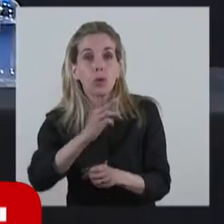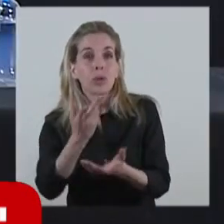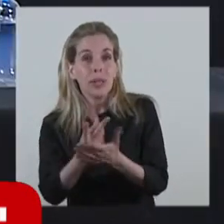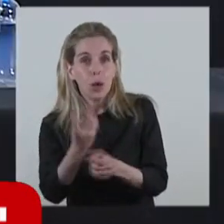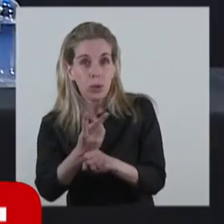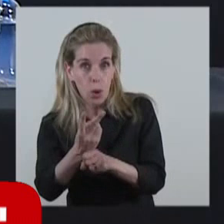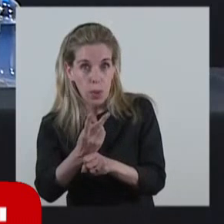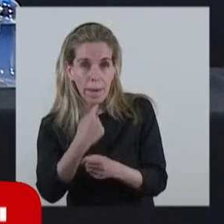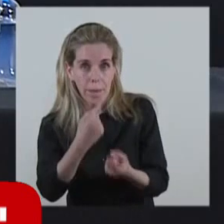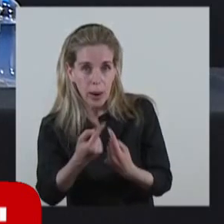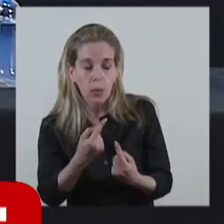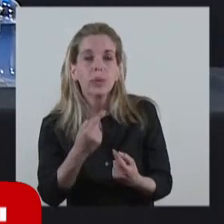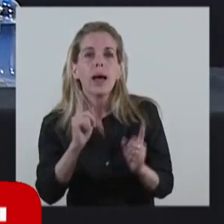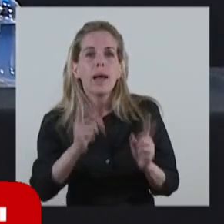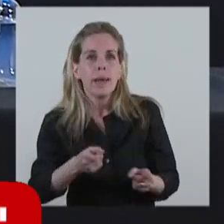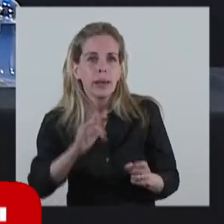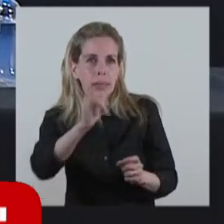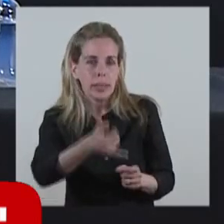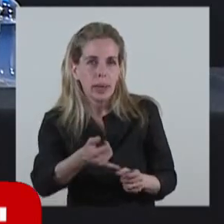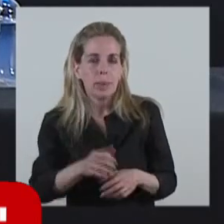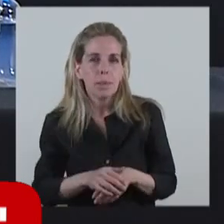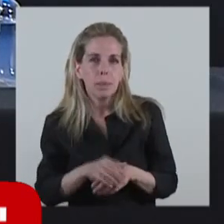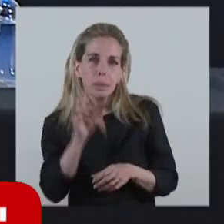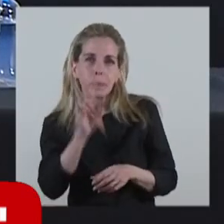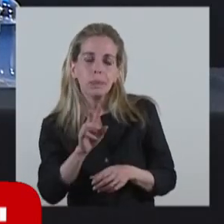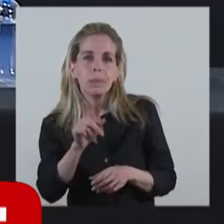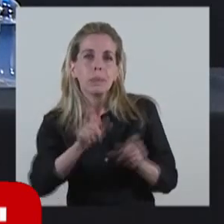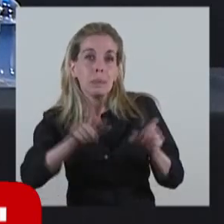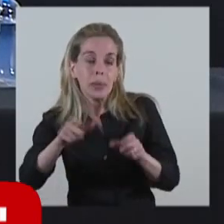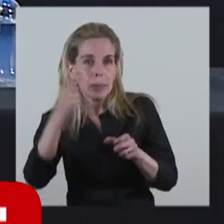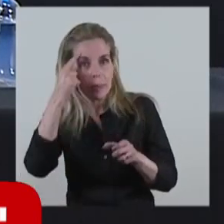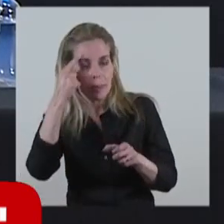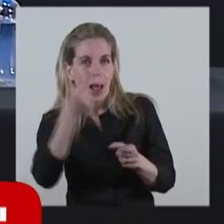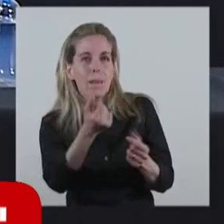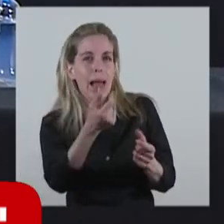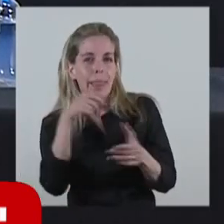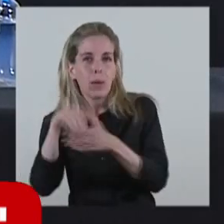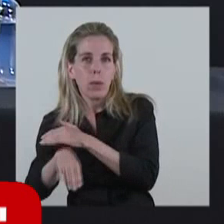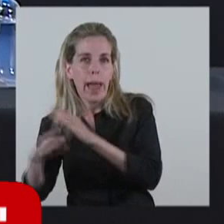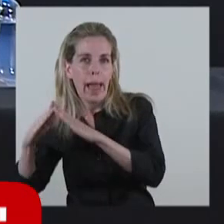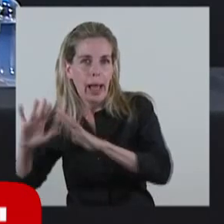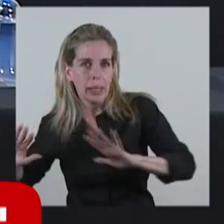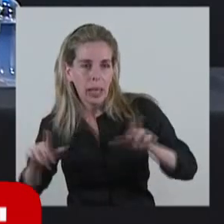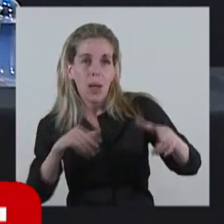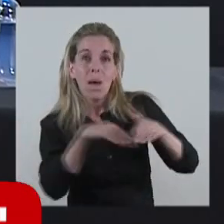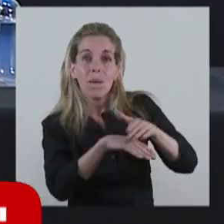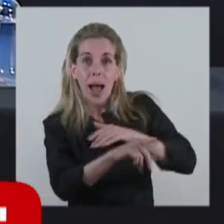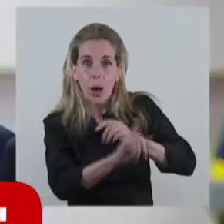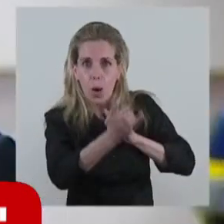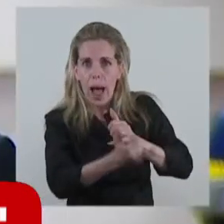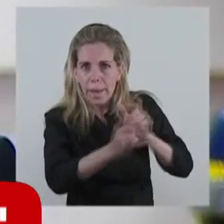pregunta, efectivamente sí se ha observado un retiro de depósitos. Hoy el sistema financiero está bien